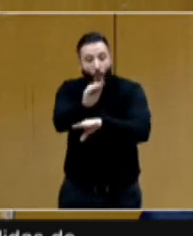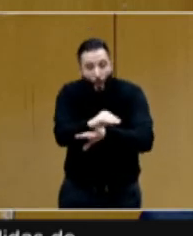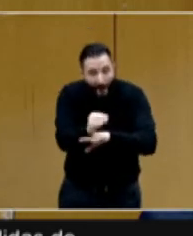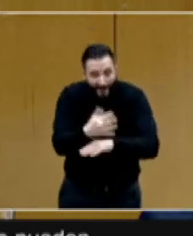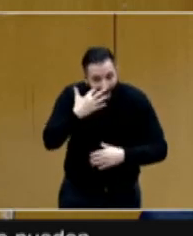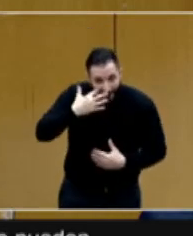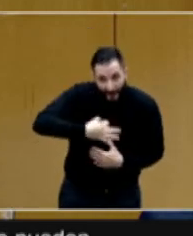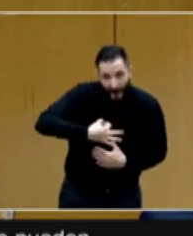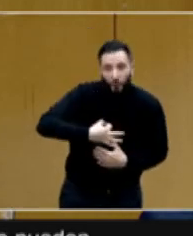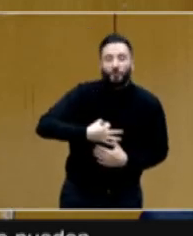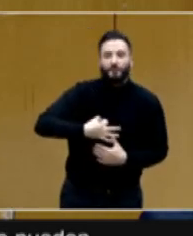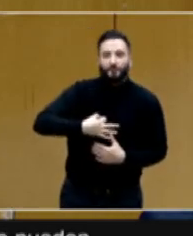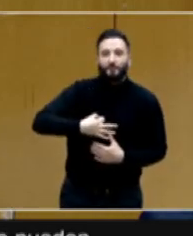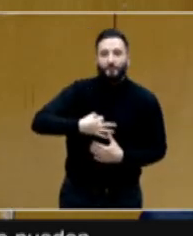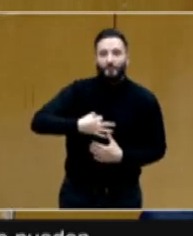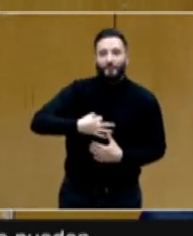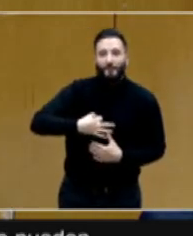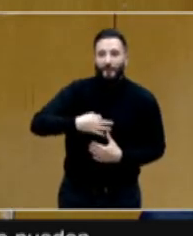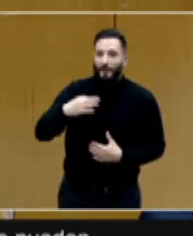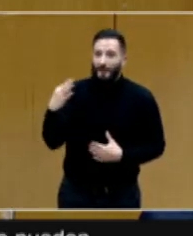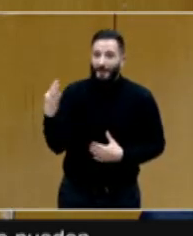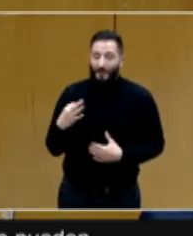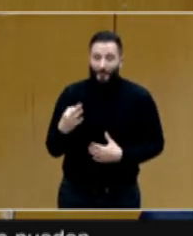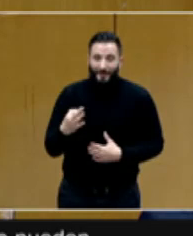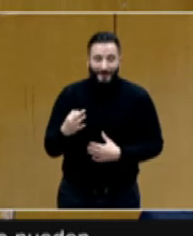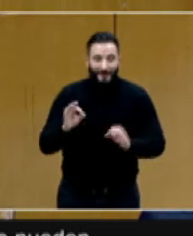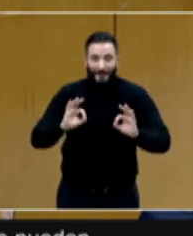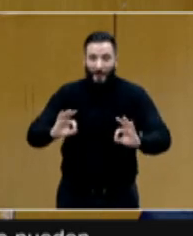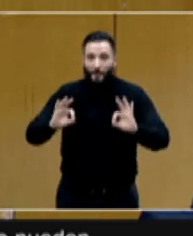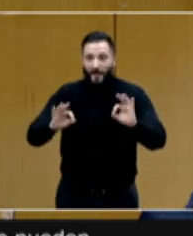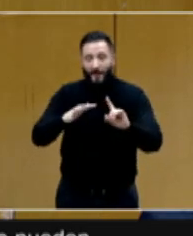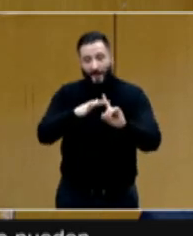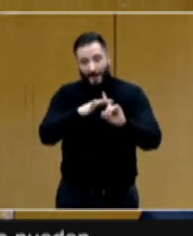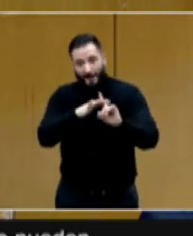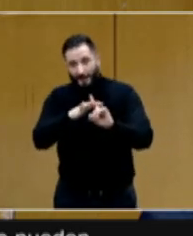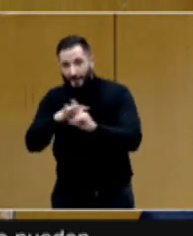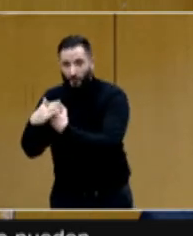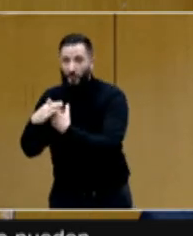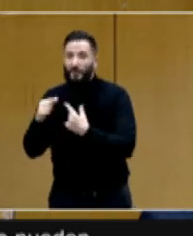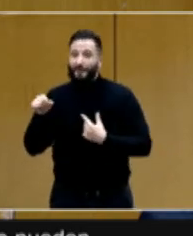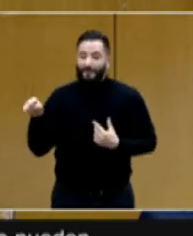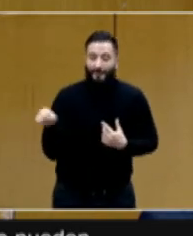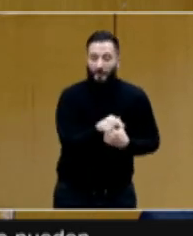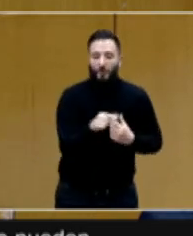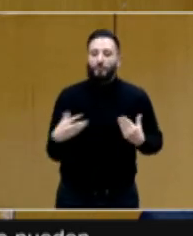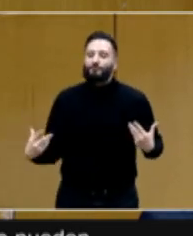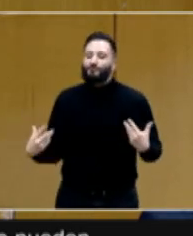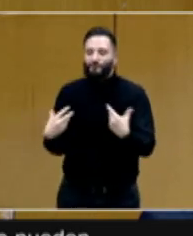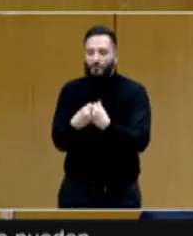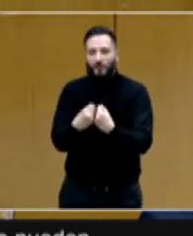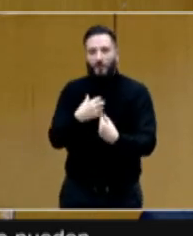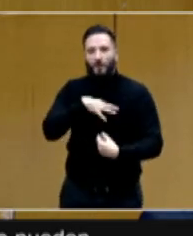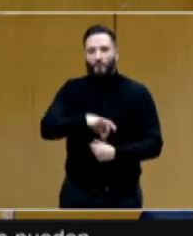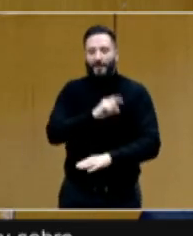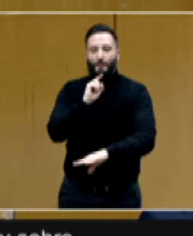que es la base sobre todo los casos de alzheimer que la guarda es la existencia de guardia hechos compatible con la existencia de un mandato de apoyo